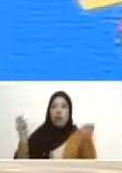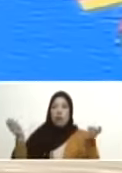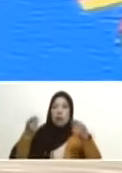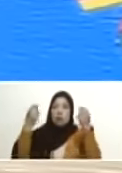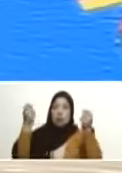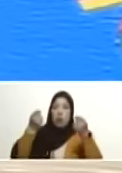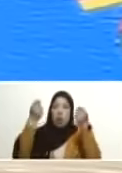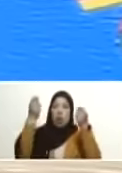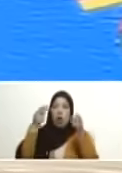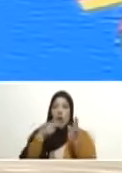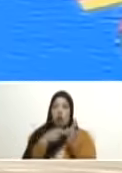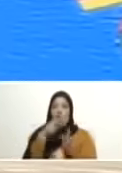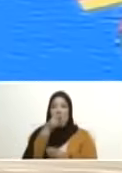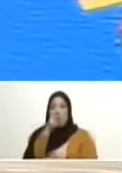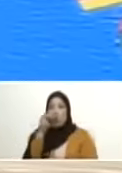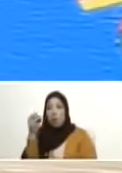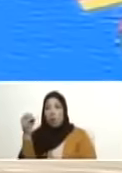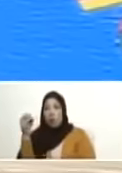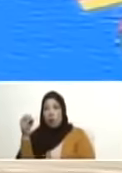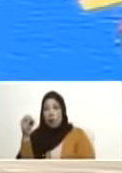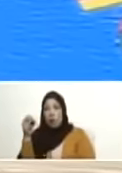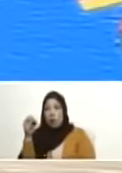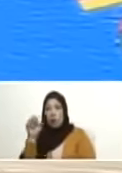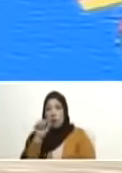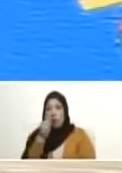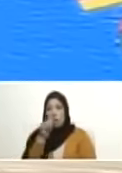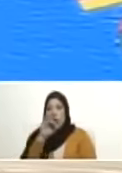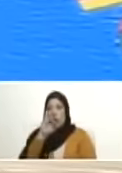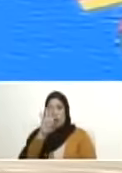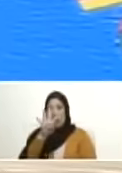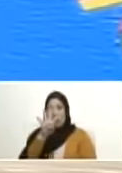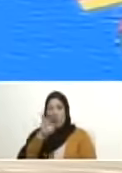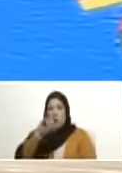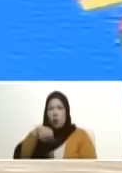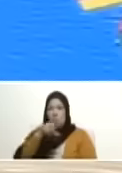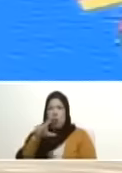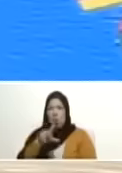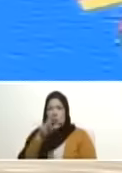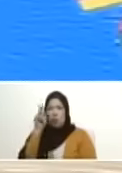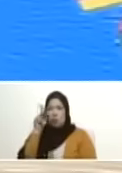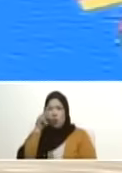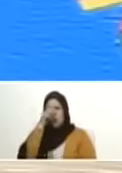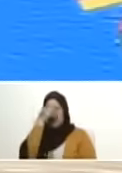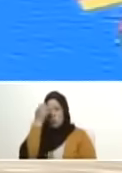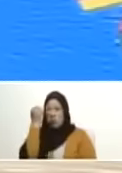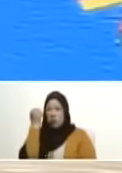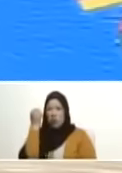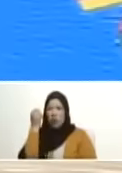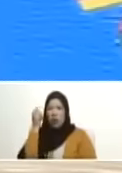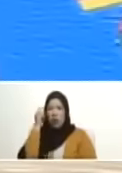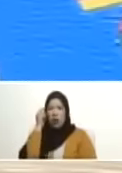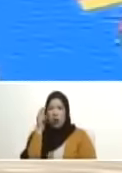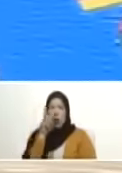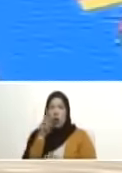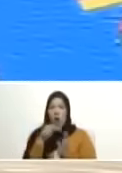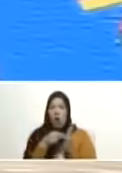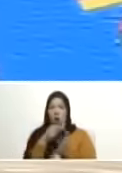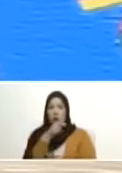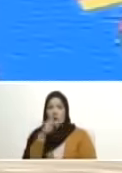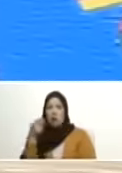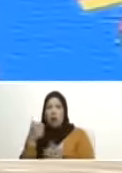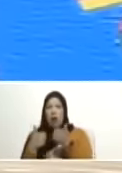2000, un 14 de julio, si mal no recuerdo, profesor, del año 2000, en plena campaña electoral.